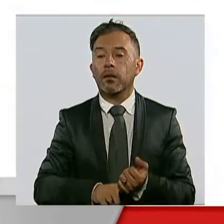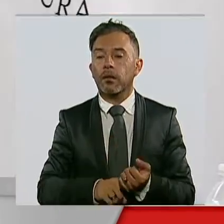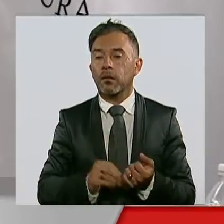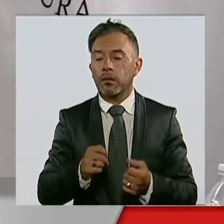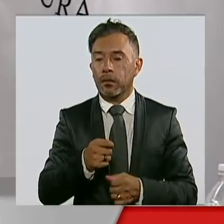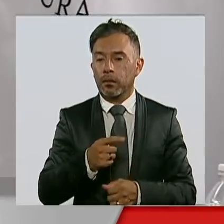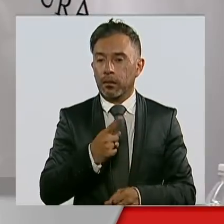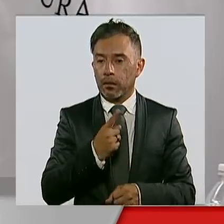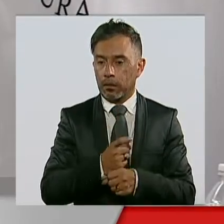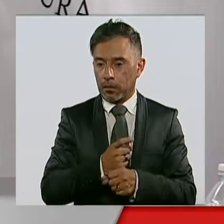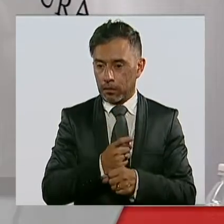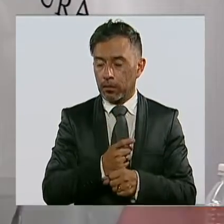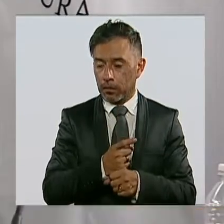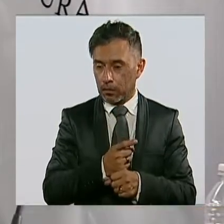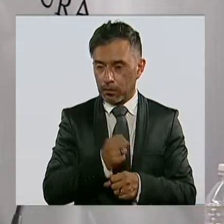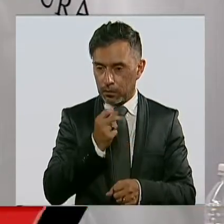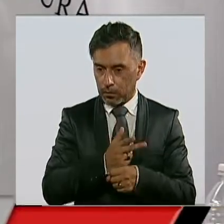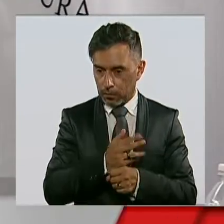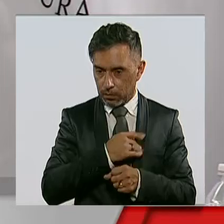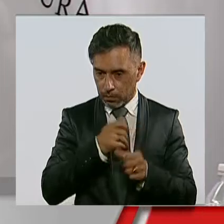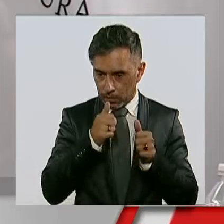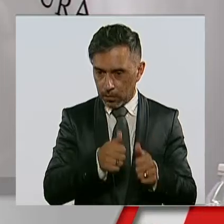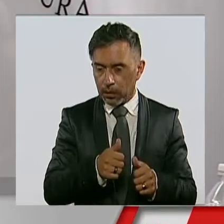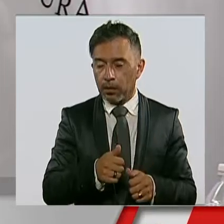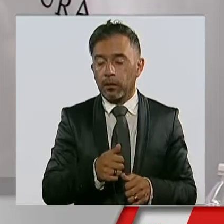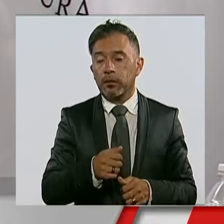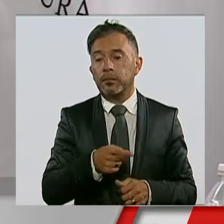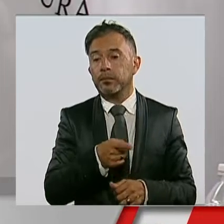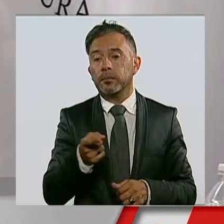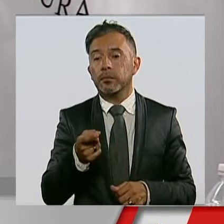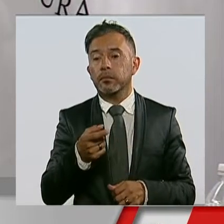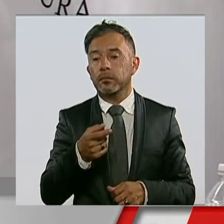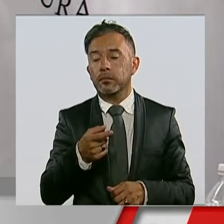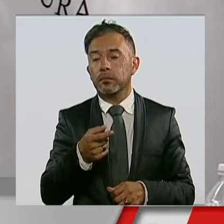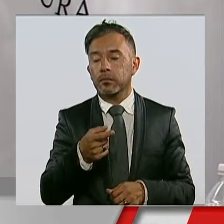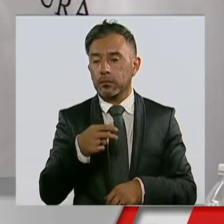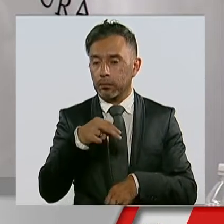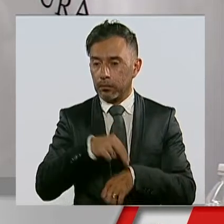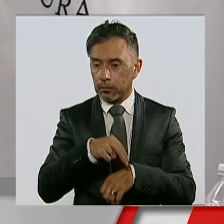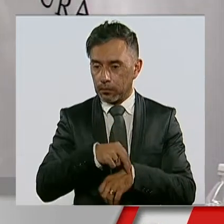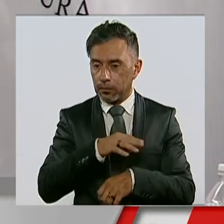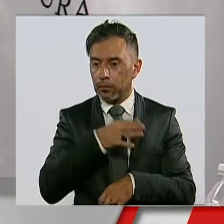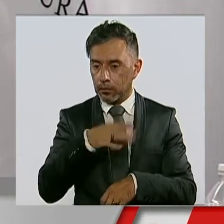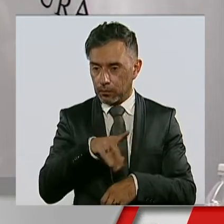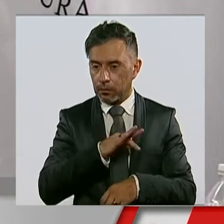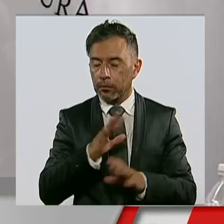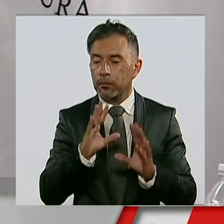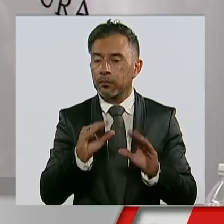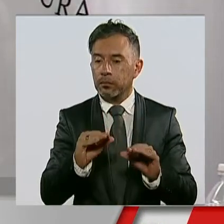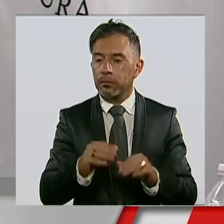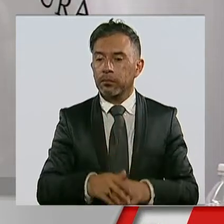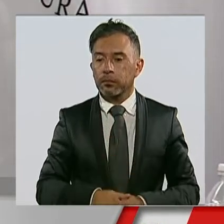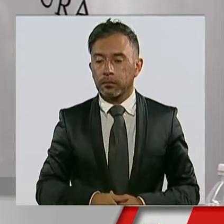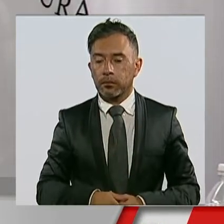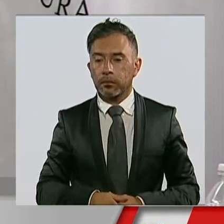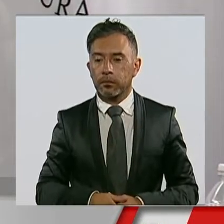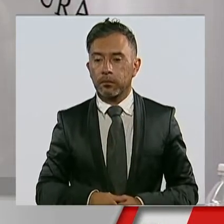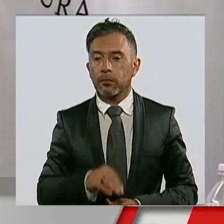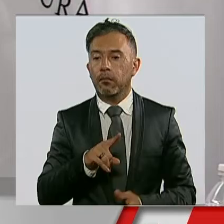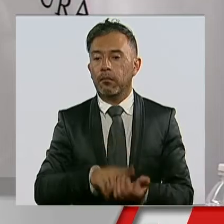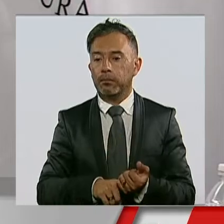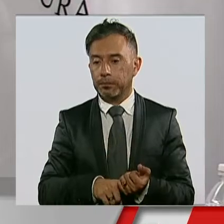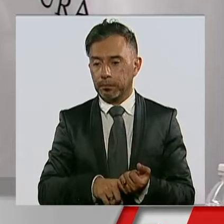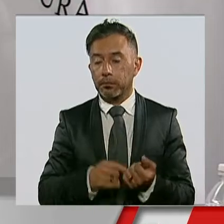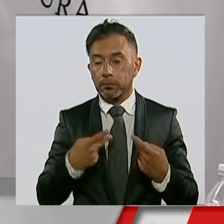nivel, que se capacite a los médicos generales, que exista... Tenemos muy